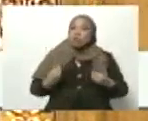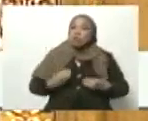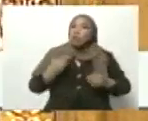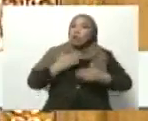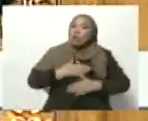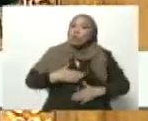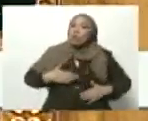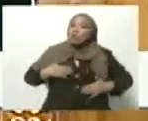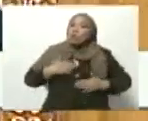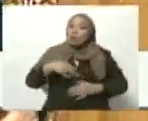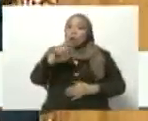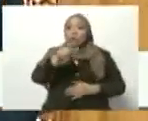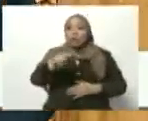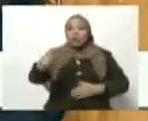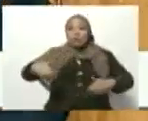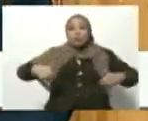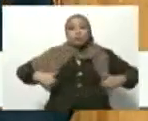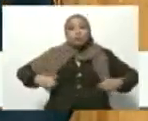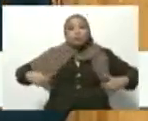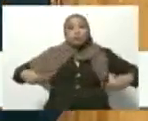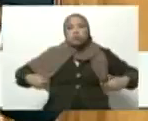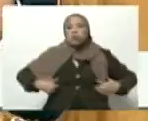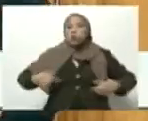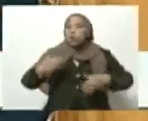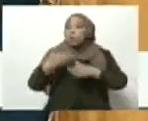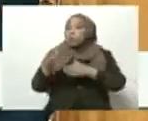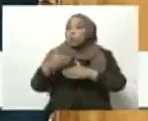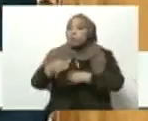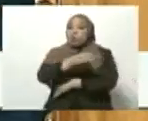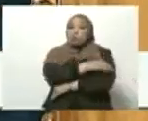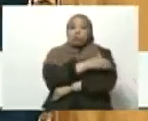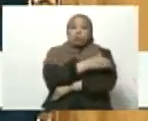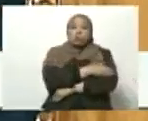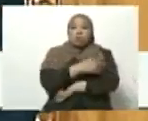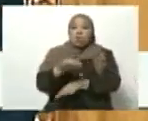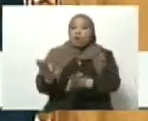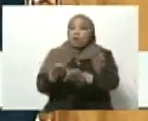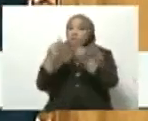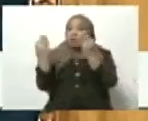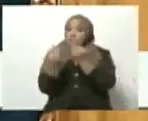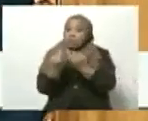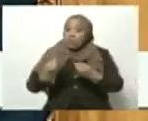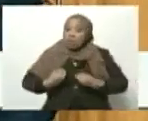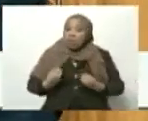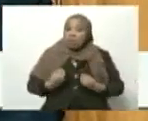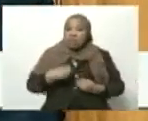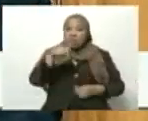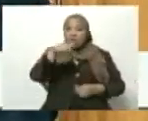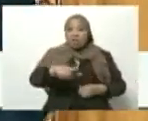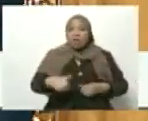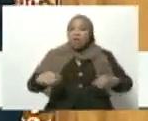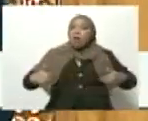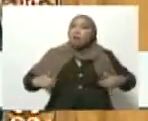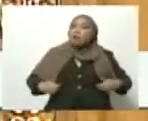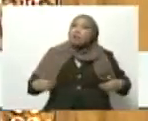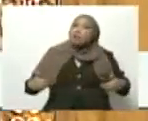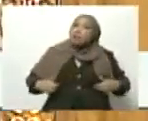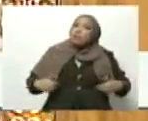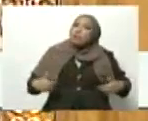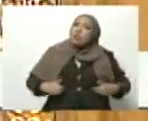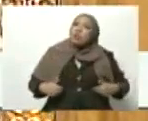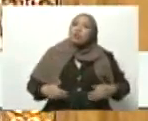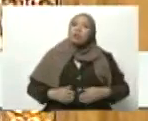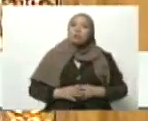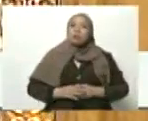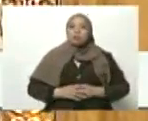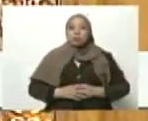corriente de todos los venezolanos, sean de oposición, sean del gobierno, nuestras familias están aquí. Ellos iban a sufrir. Y